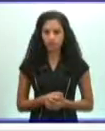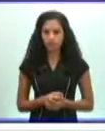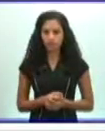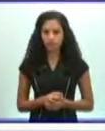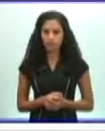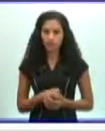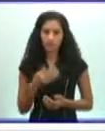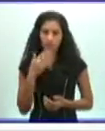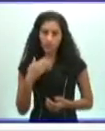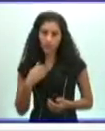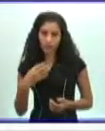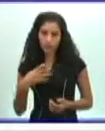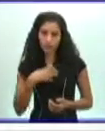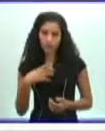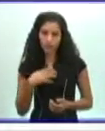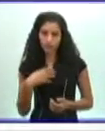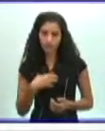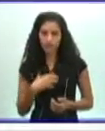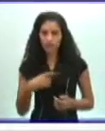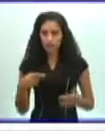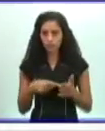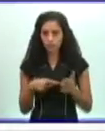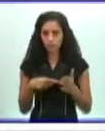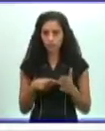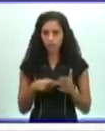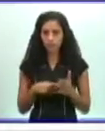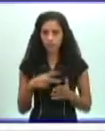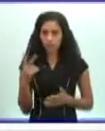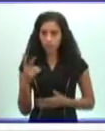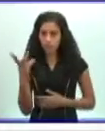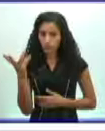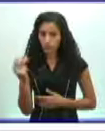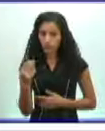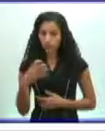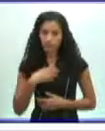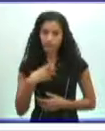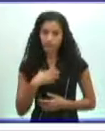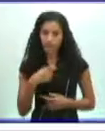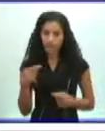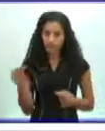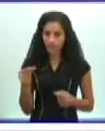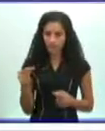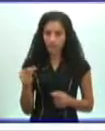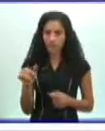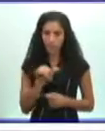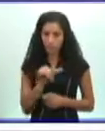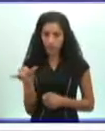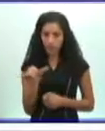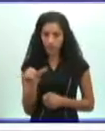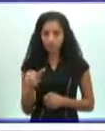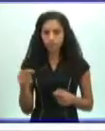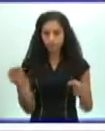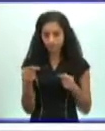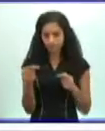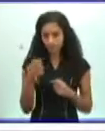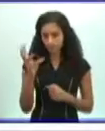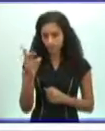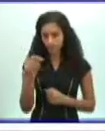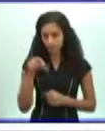Y como estamos en presencia de una multiplicación de dos números con signos iguales, entonces el resultado, que